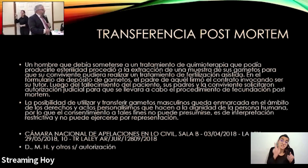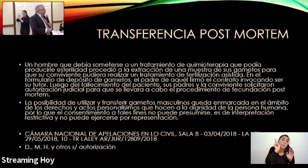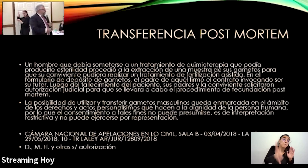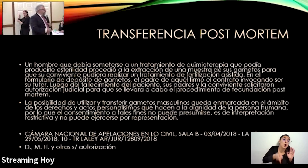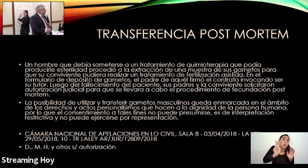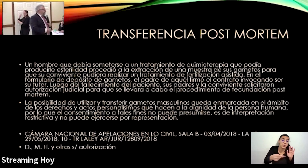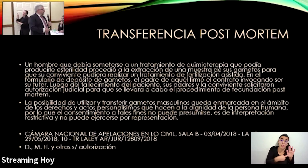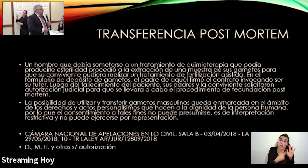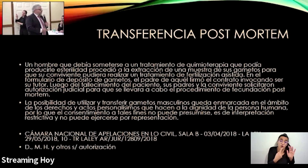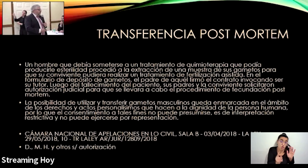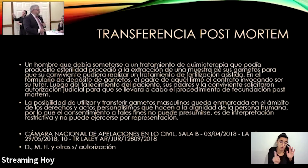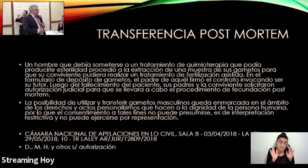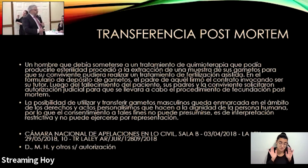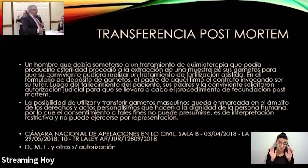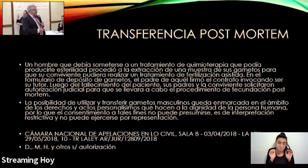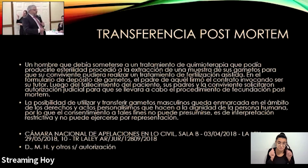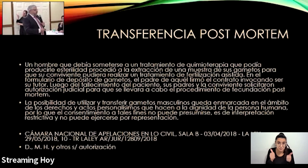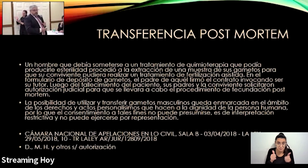Muy bien.